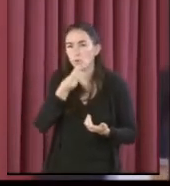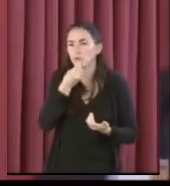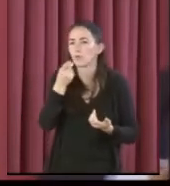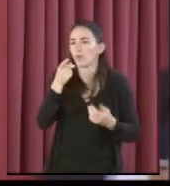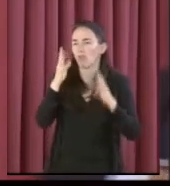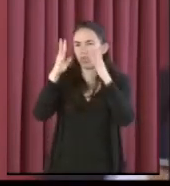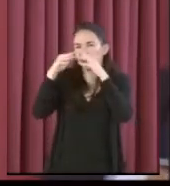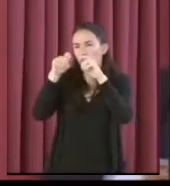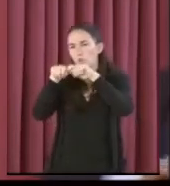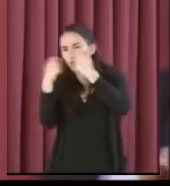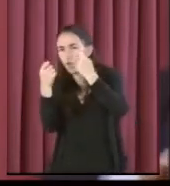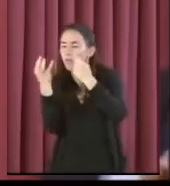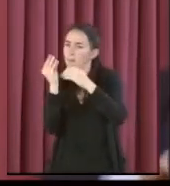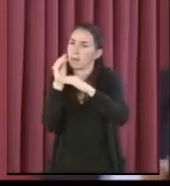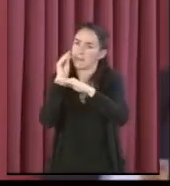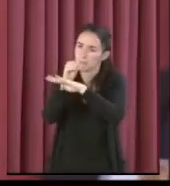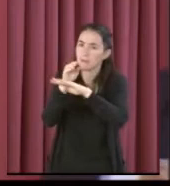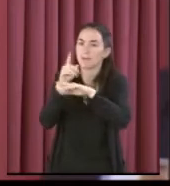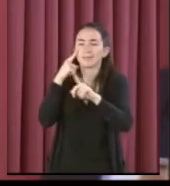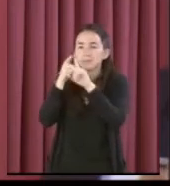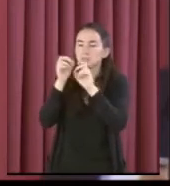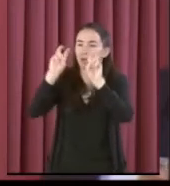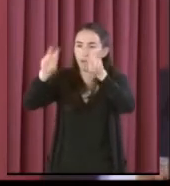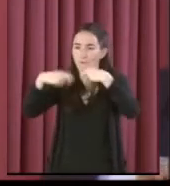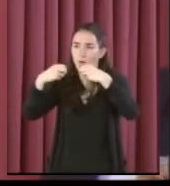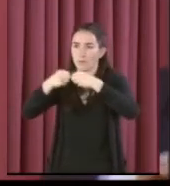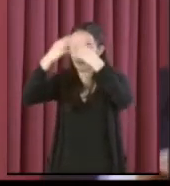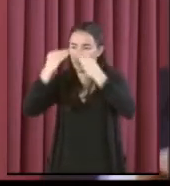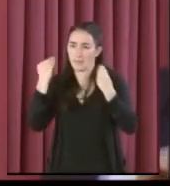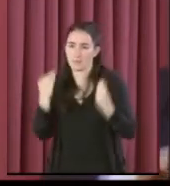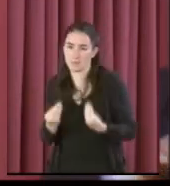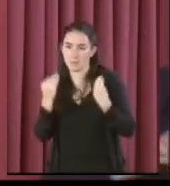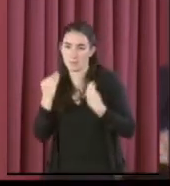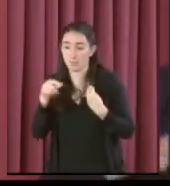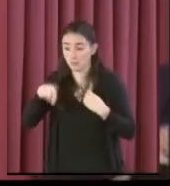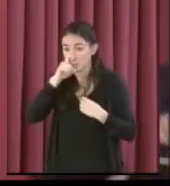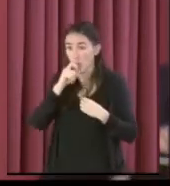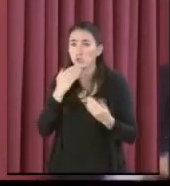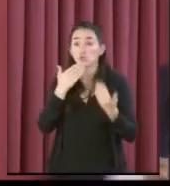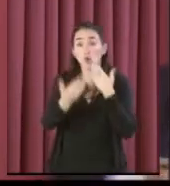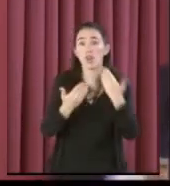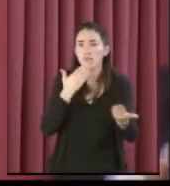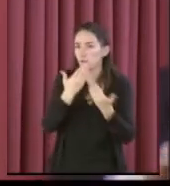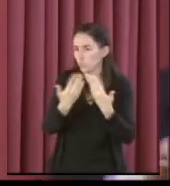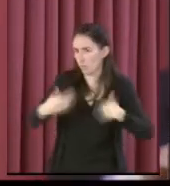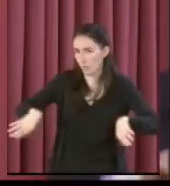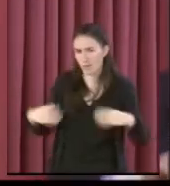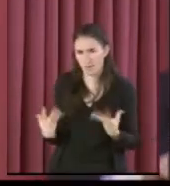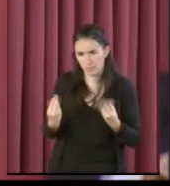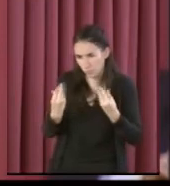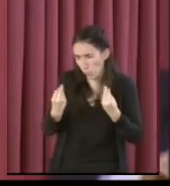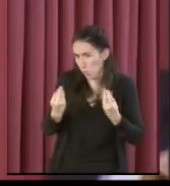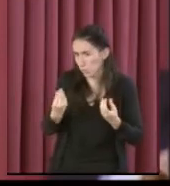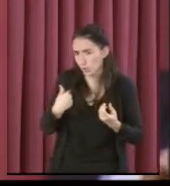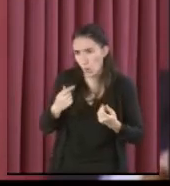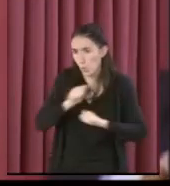inversión privada y la dinamización económica. Este año, además, las solicitudes han superado cualquier tipo de previsión, lo que